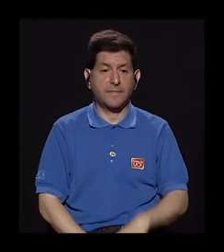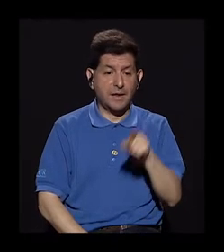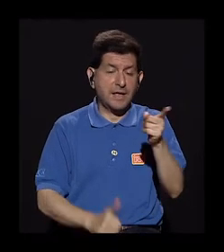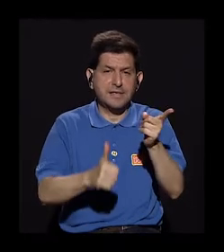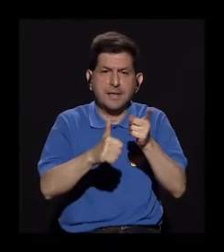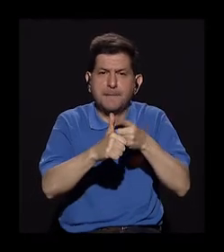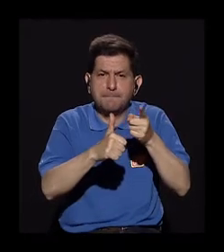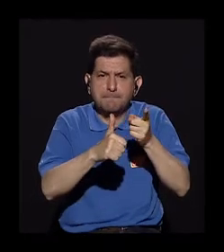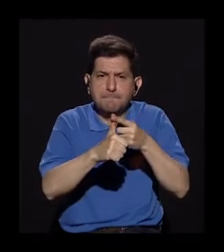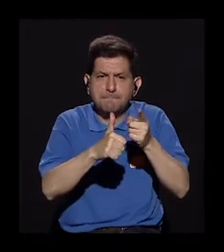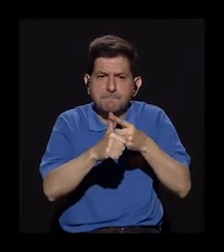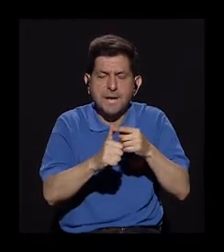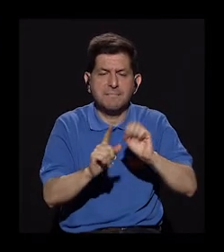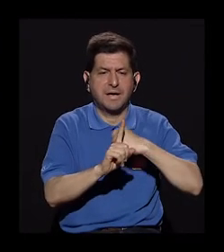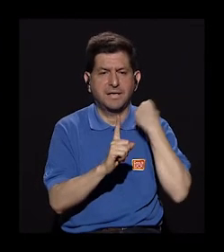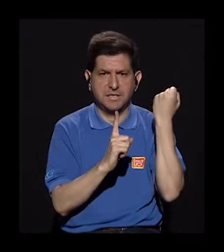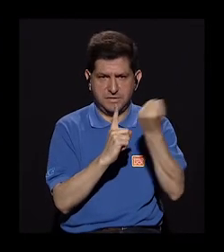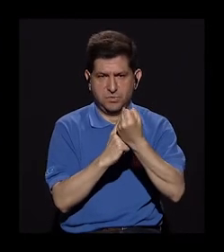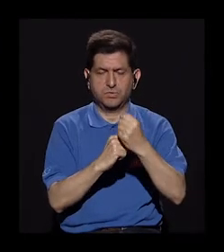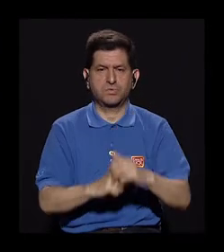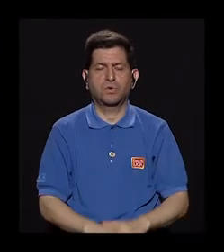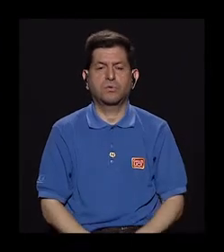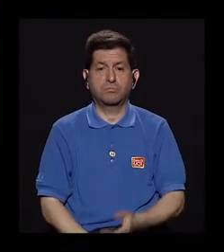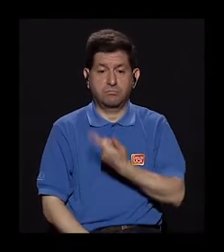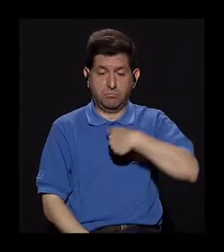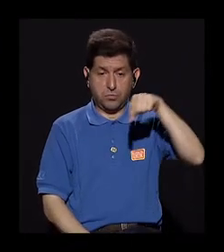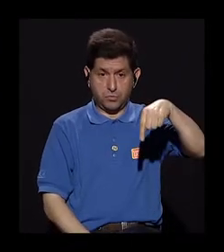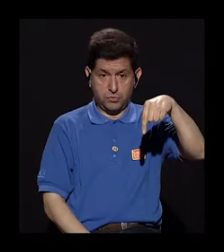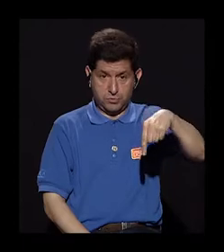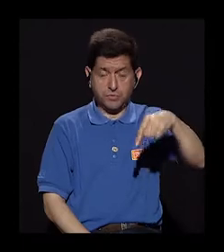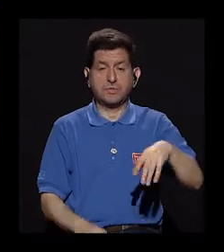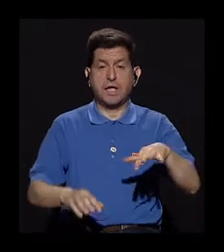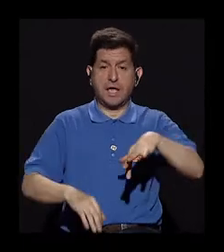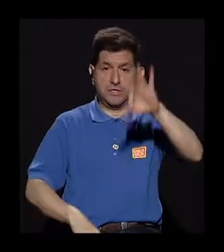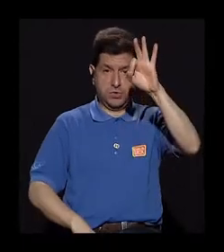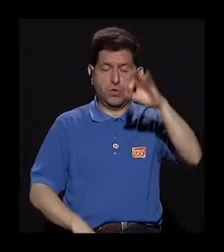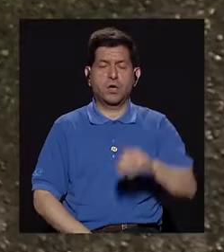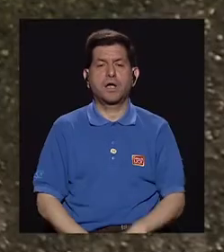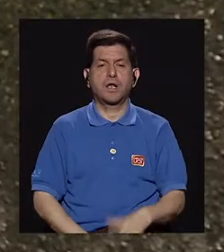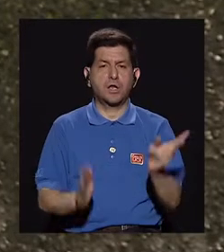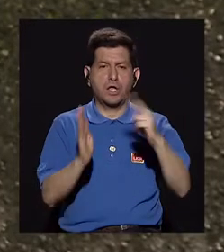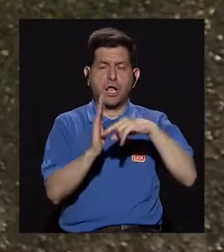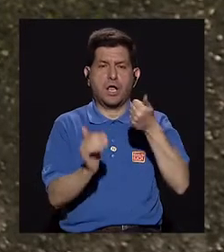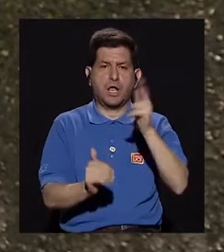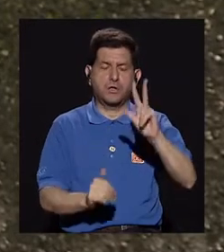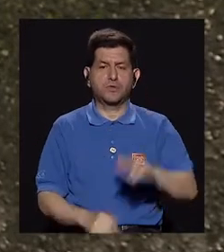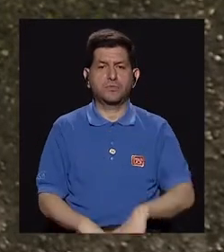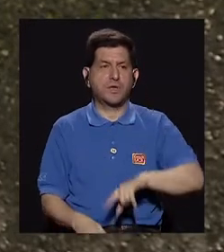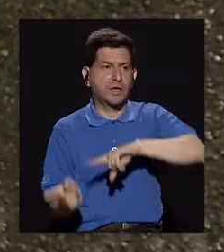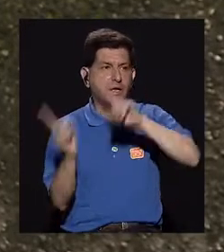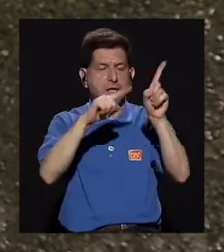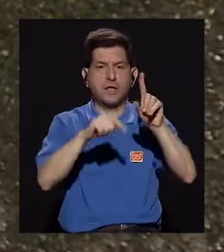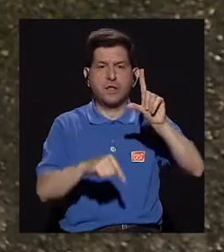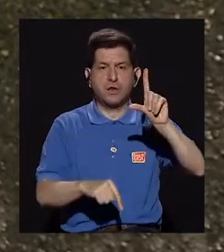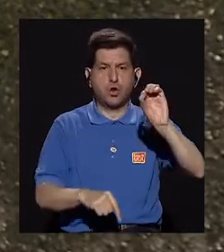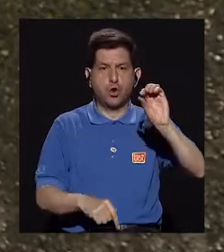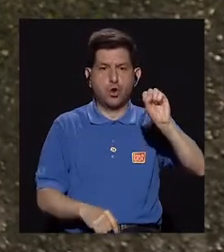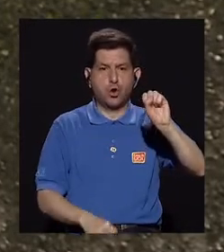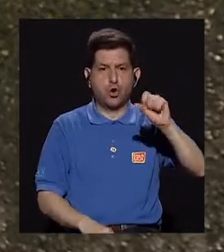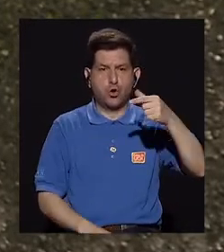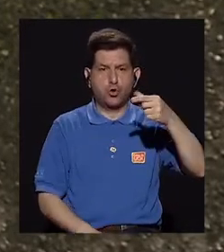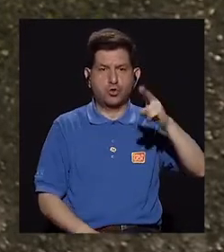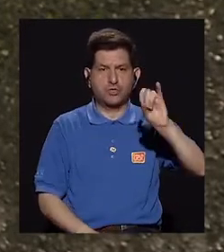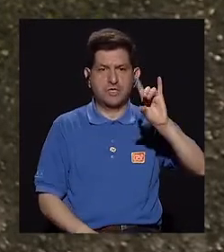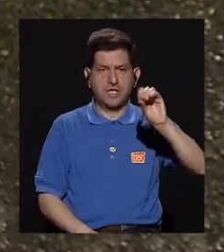Y fue como la primera situación, ¿verdad?, que escogimos. En el 2013 fuimos a Los Guido con el tema